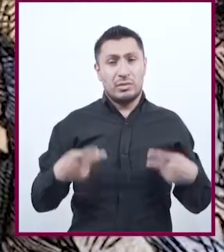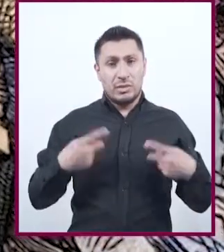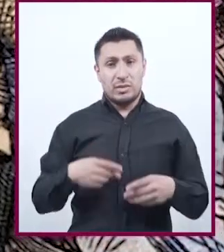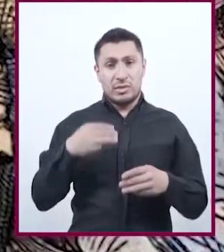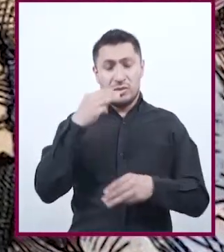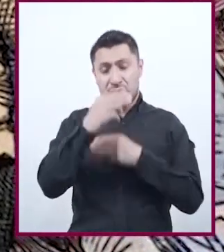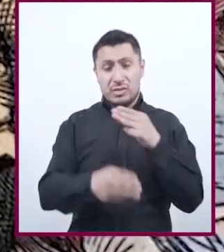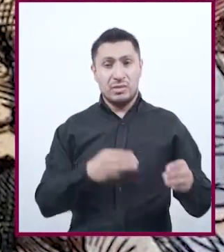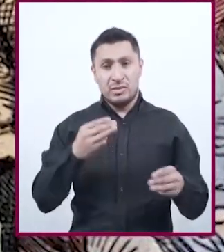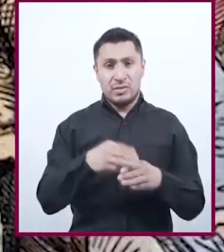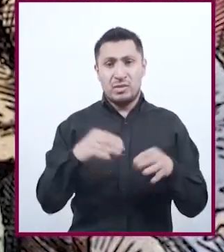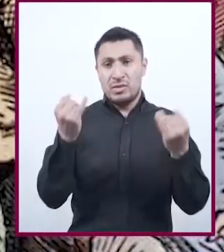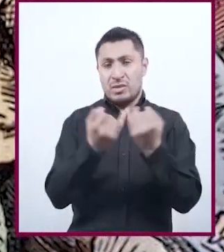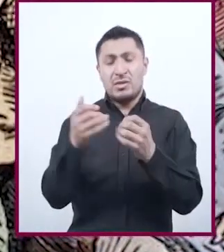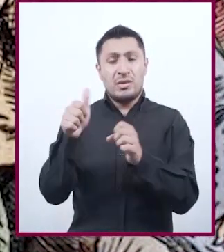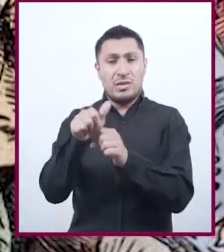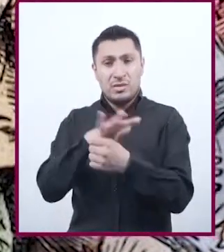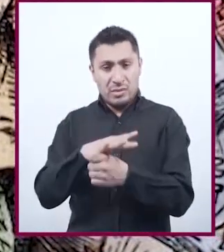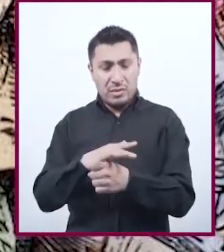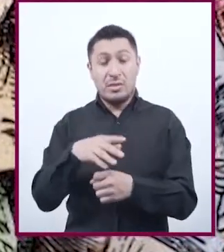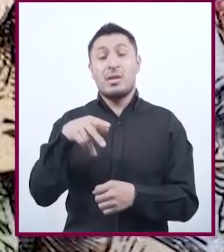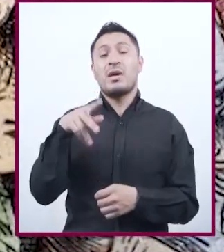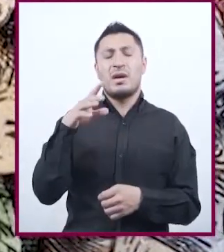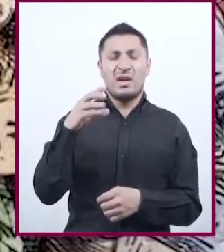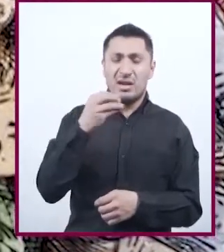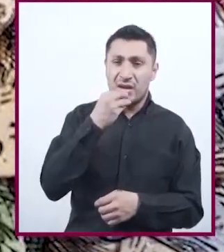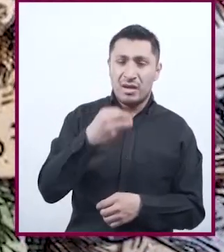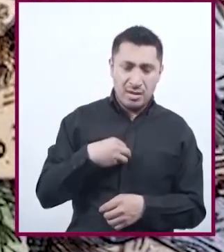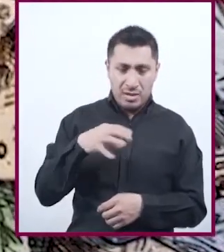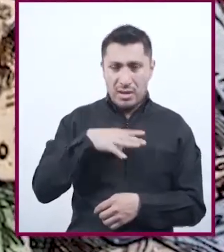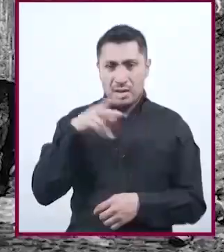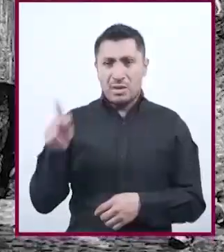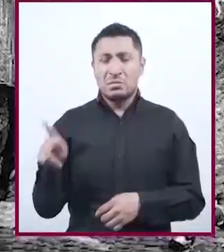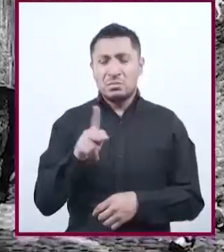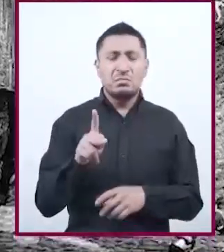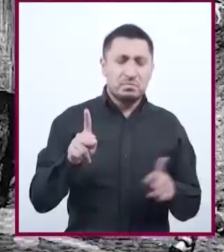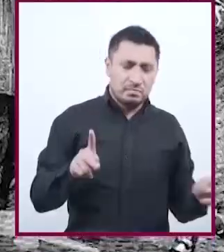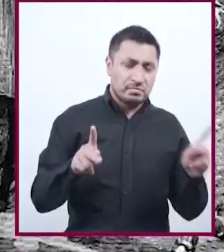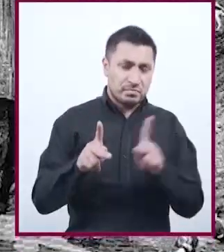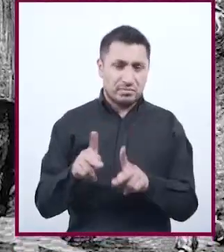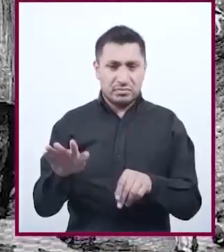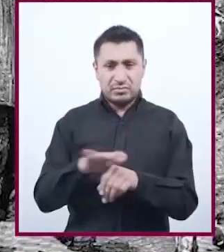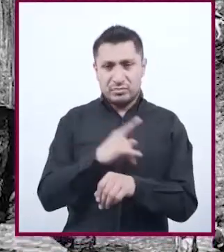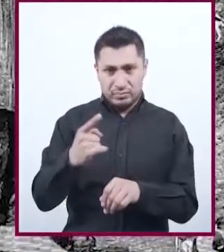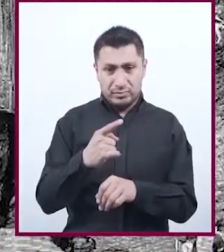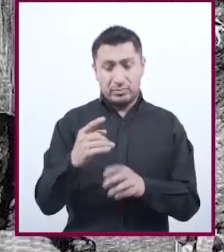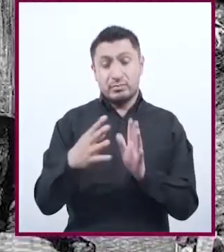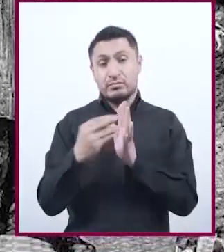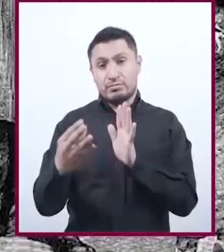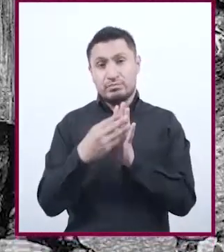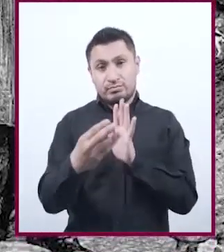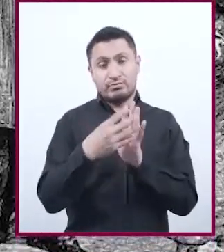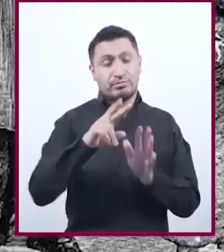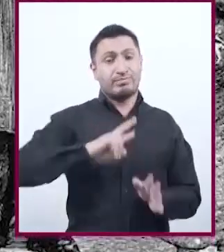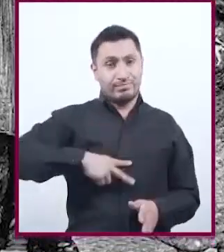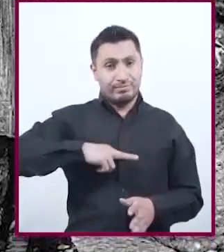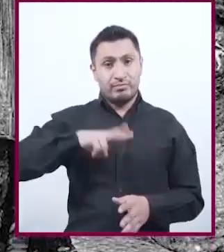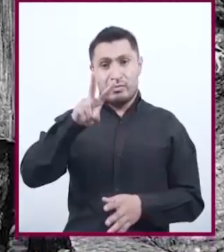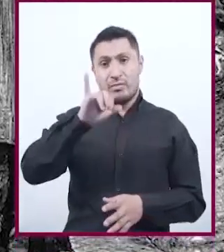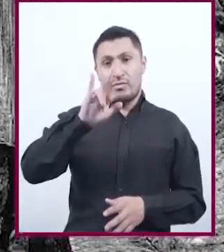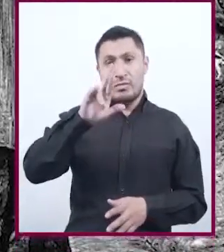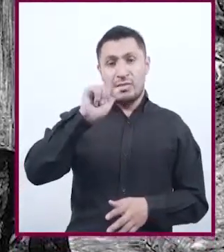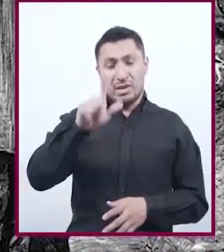ciertas similitudes en el hecho de que pues, fue viral la enfermedad. Yo creo que hay que